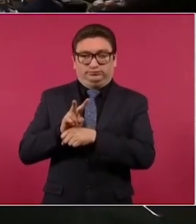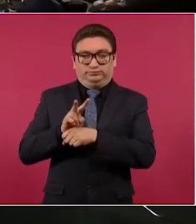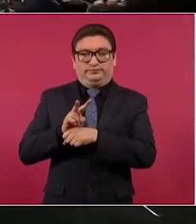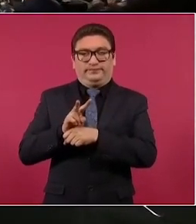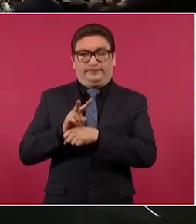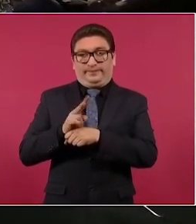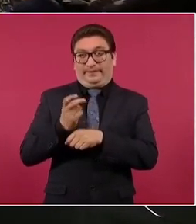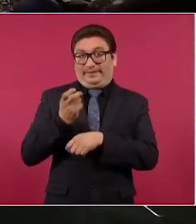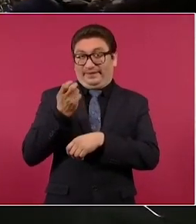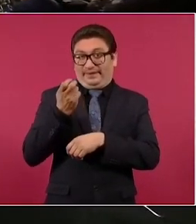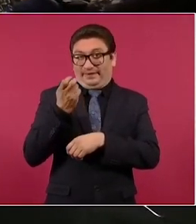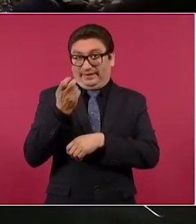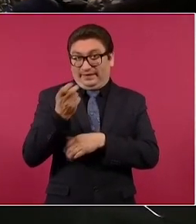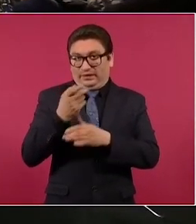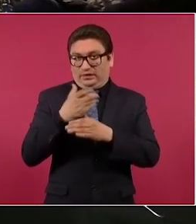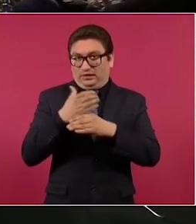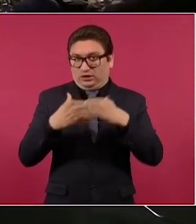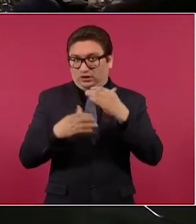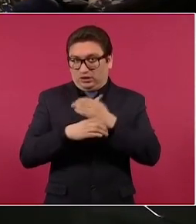de este tipo de